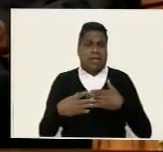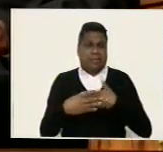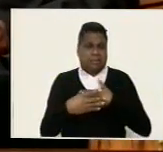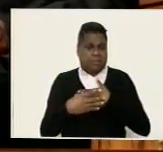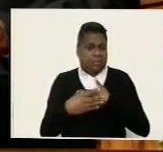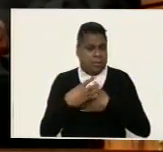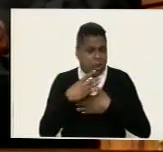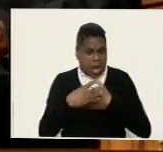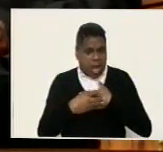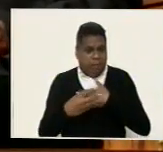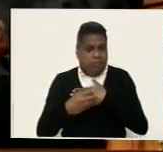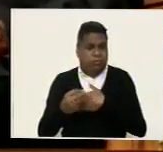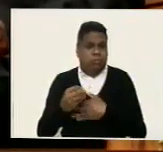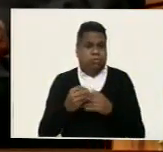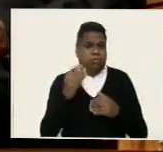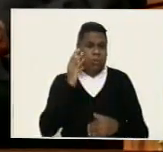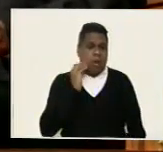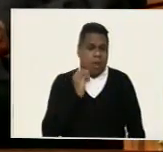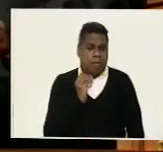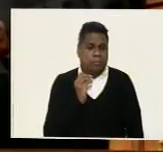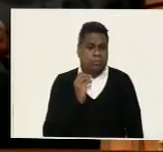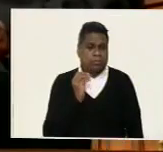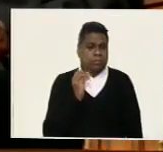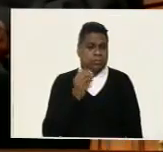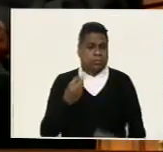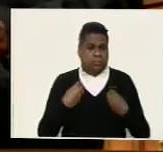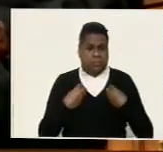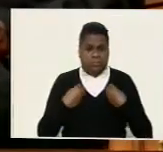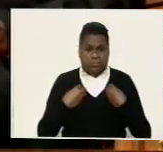eterno Hugo Rafael Chávez Frías.